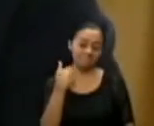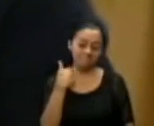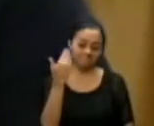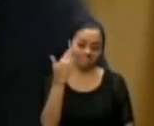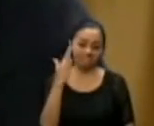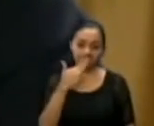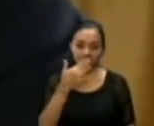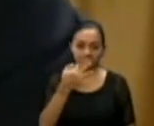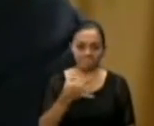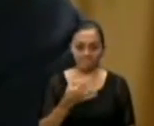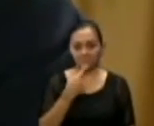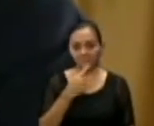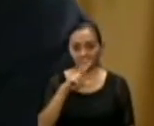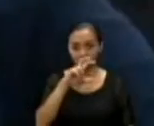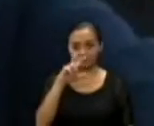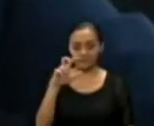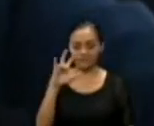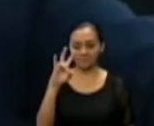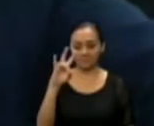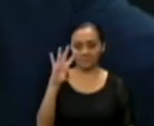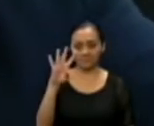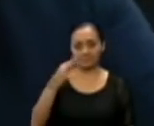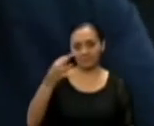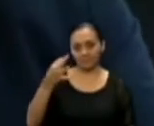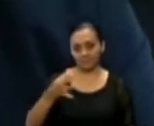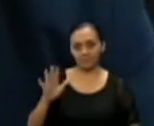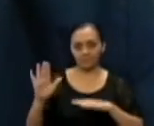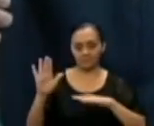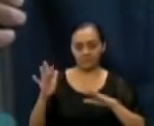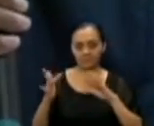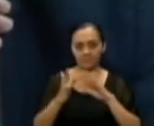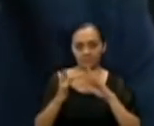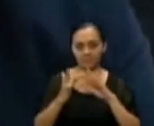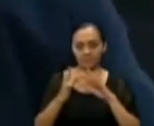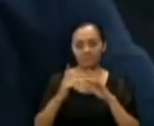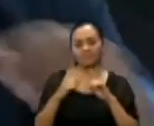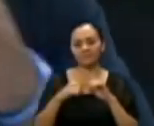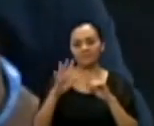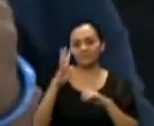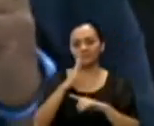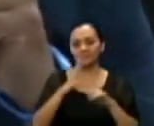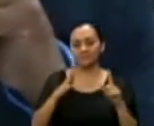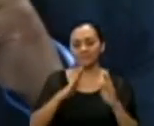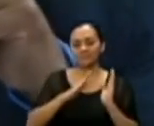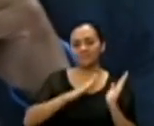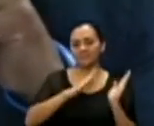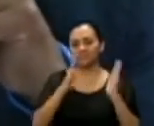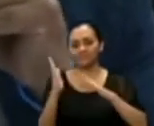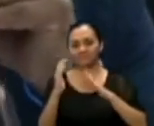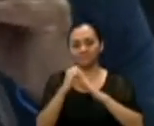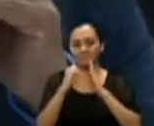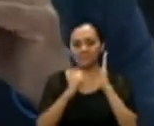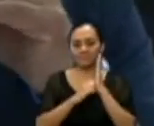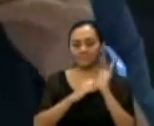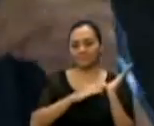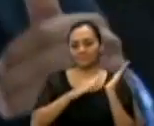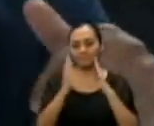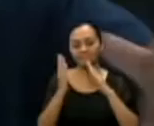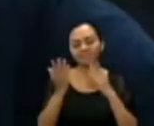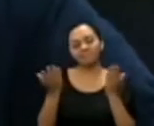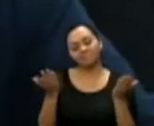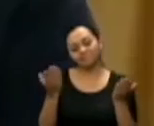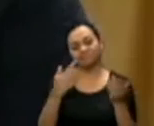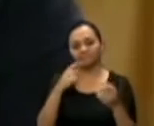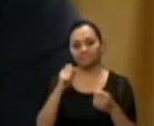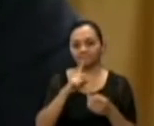teníamos 364 medios comprometidos para las 5.30 pero lo que más de todo un poquito por su actividad y creo que les